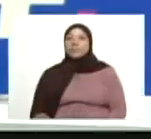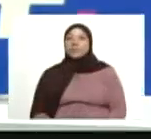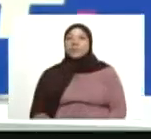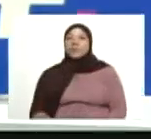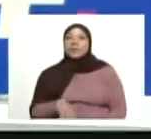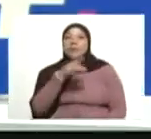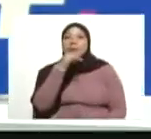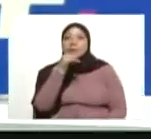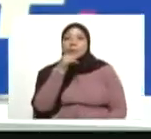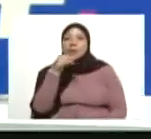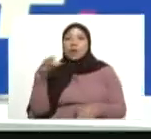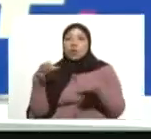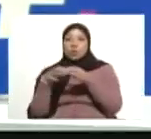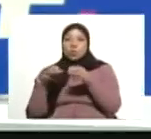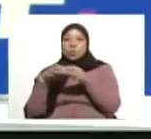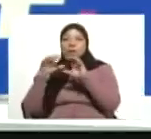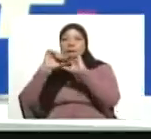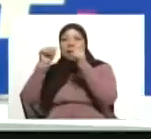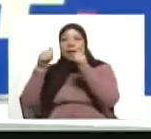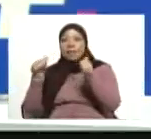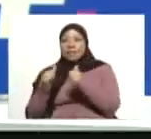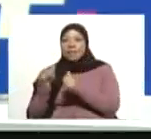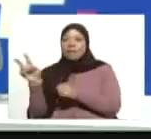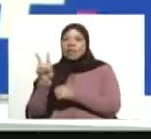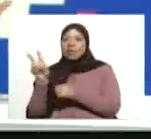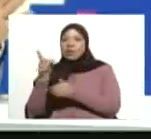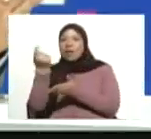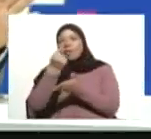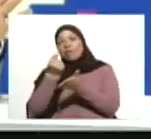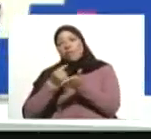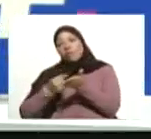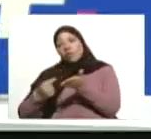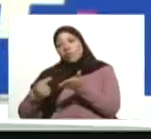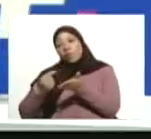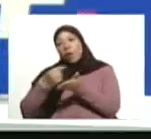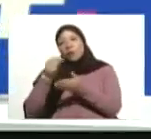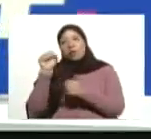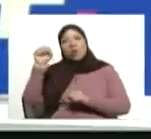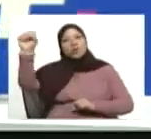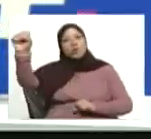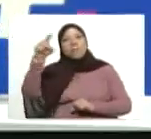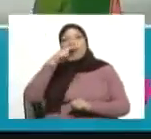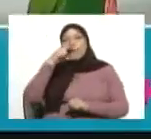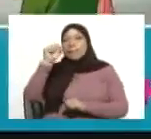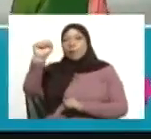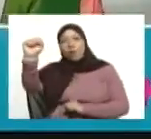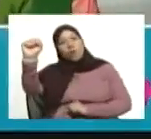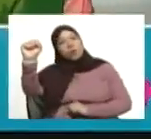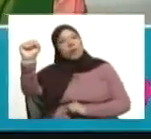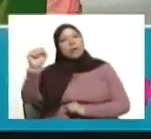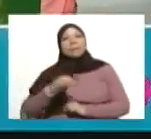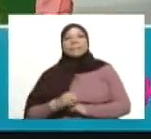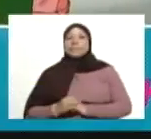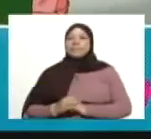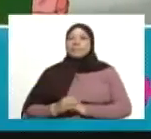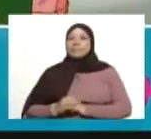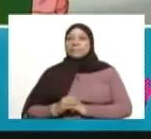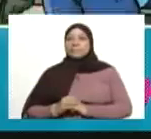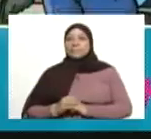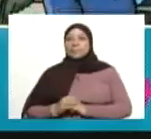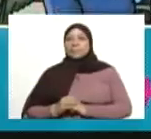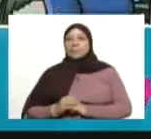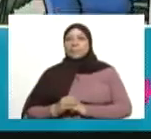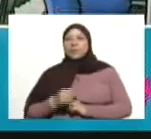un grupo de artistas venezolanos. Lo crearon por su cuenta. Lo lanzaron.